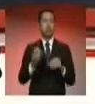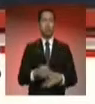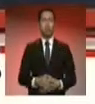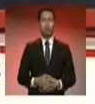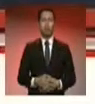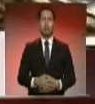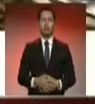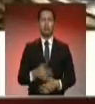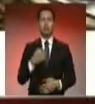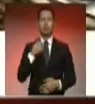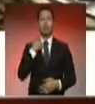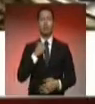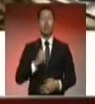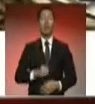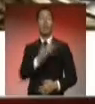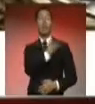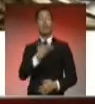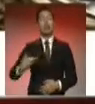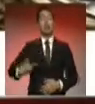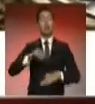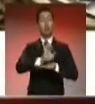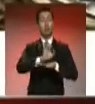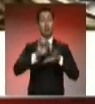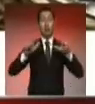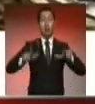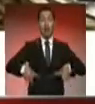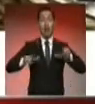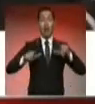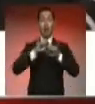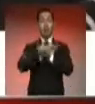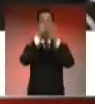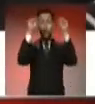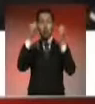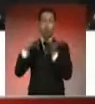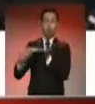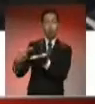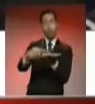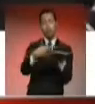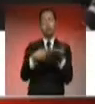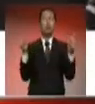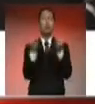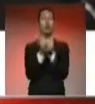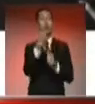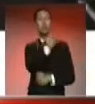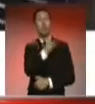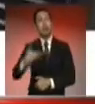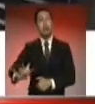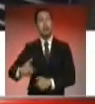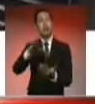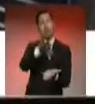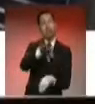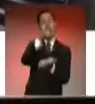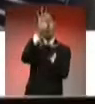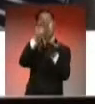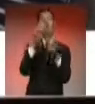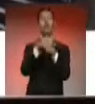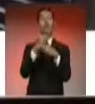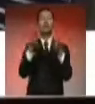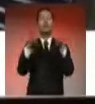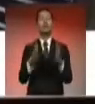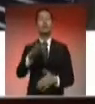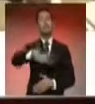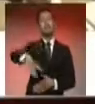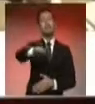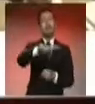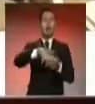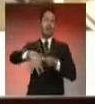presidente de la República, Lenín Moreno, se reunió esta mañana en el Palacio de Gobierno con los presidentes y representantes de las funciones del Estado